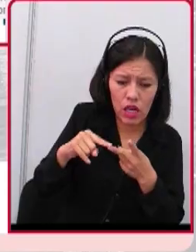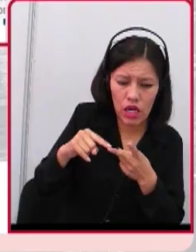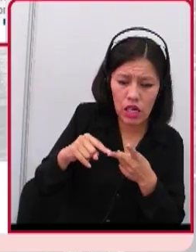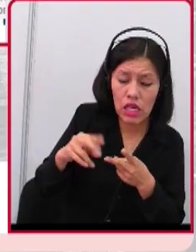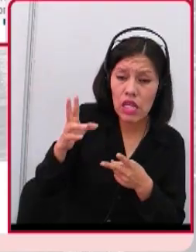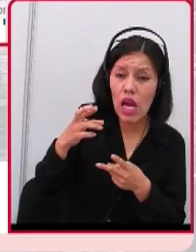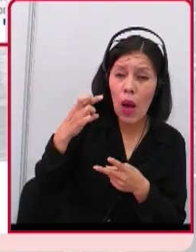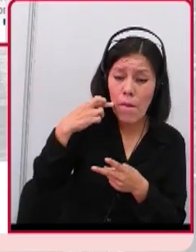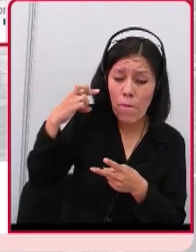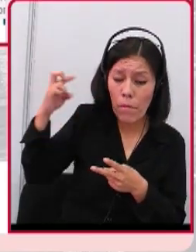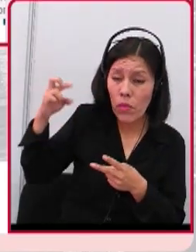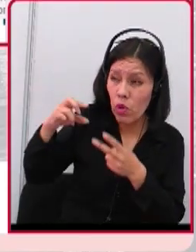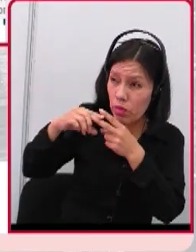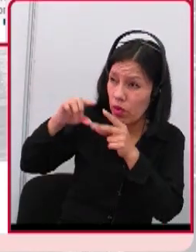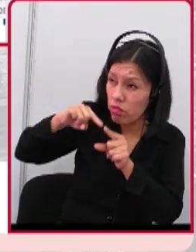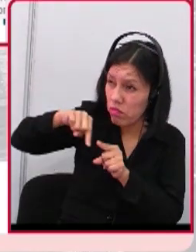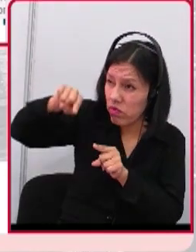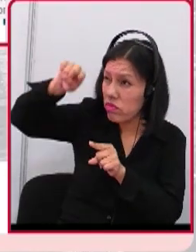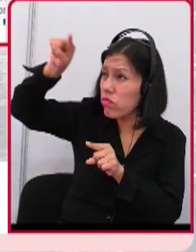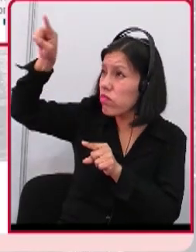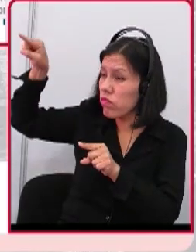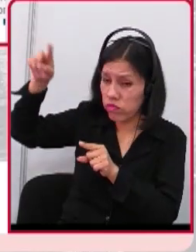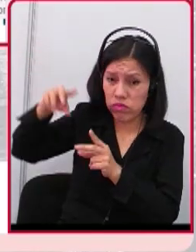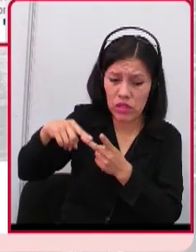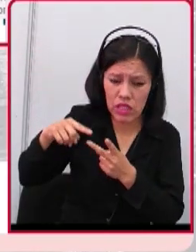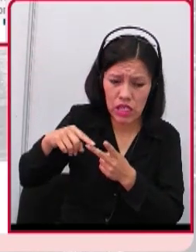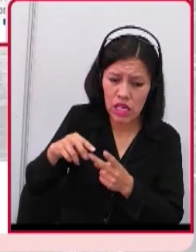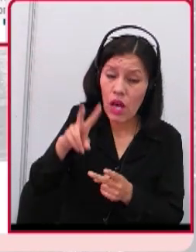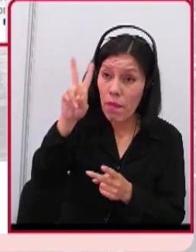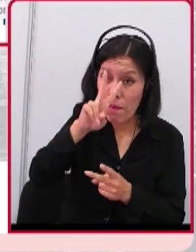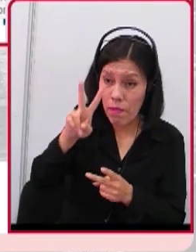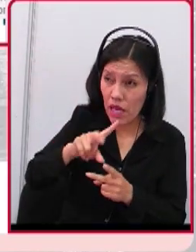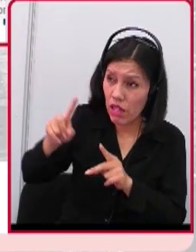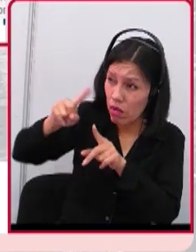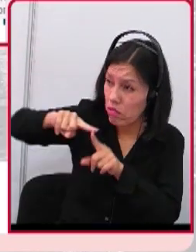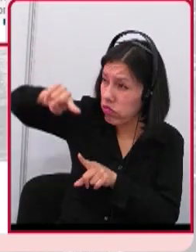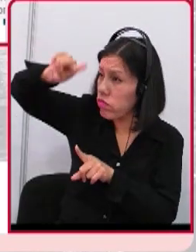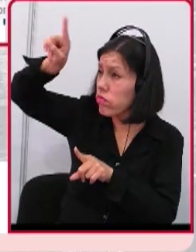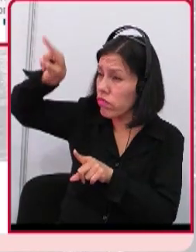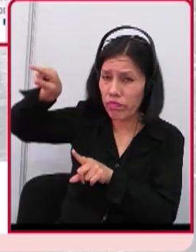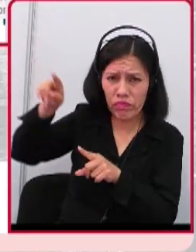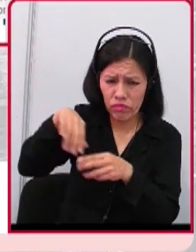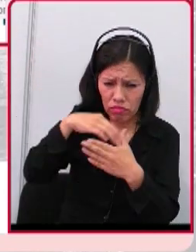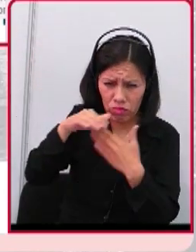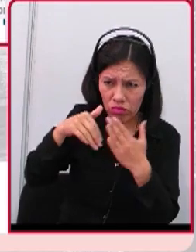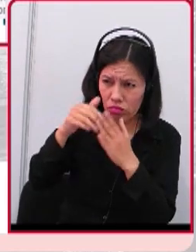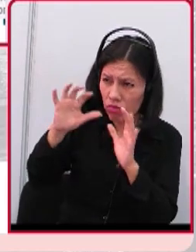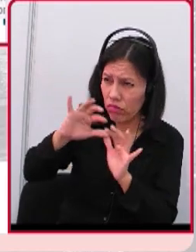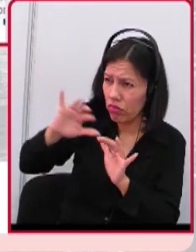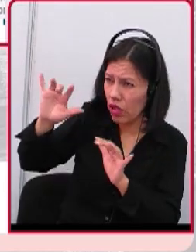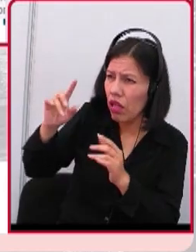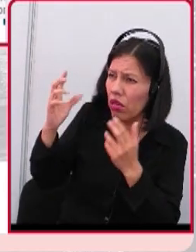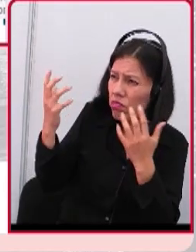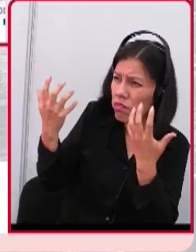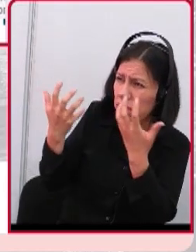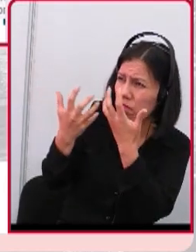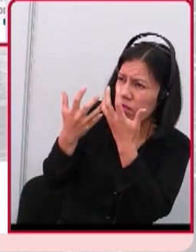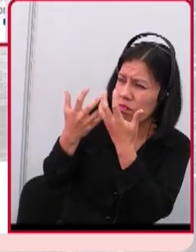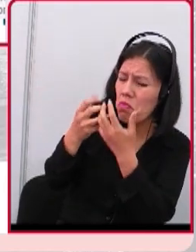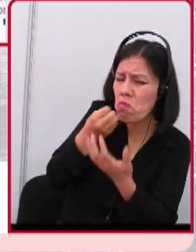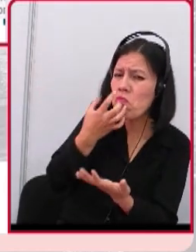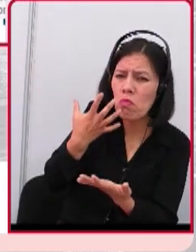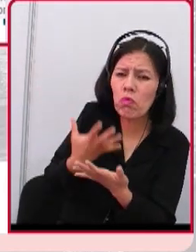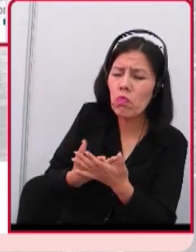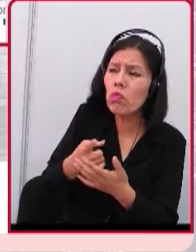púrpura y la simulación localizada que está en verde igual. Mi performance es bastante bueno. En